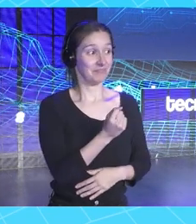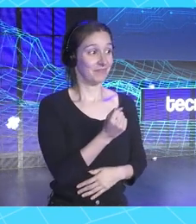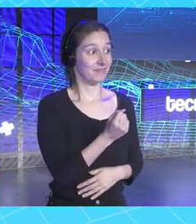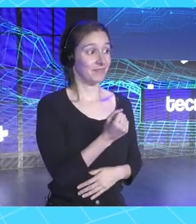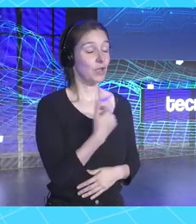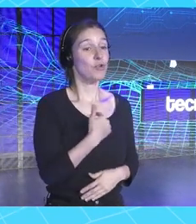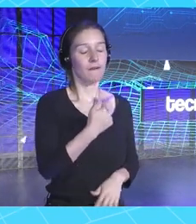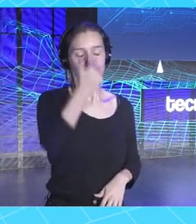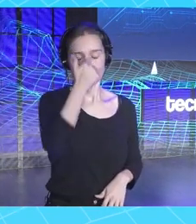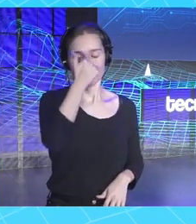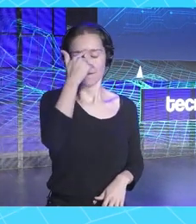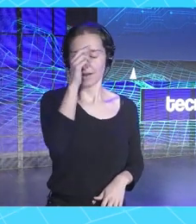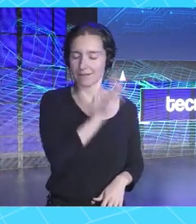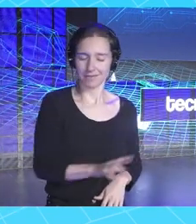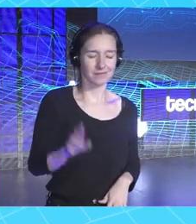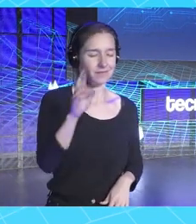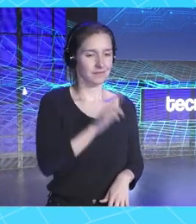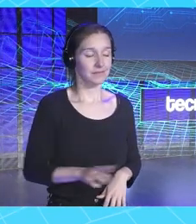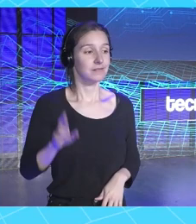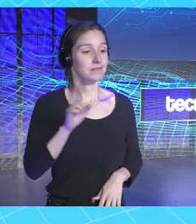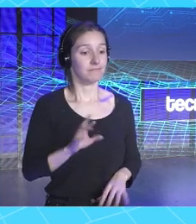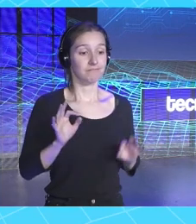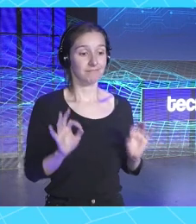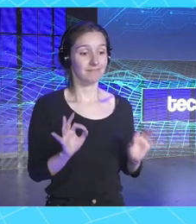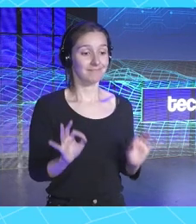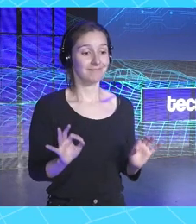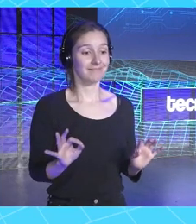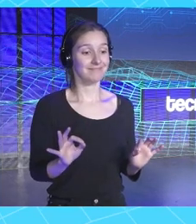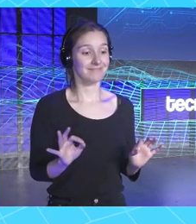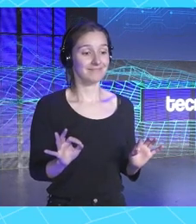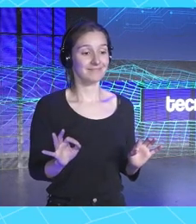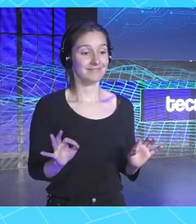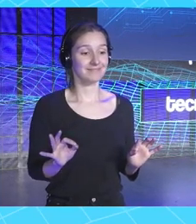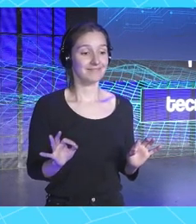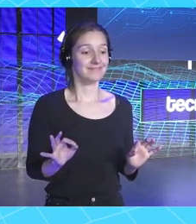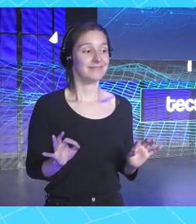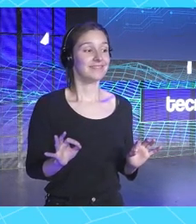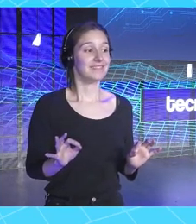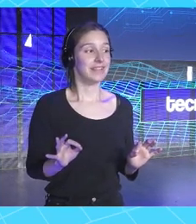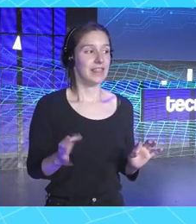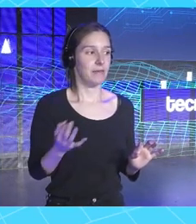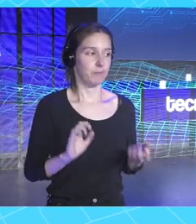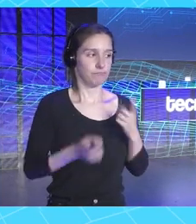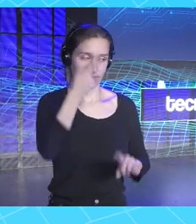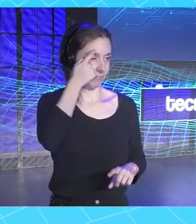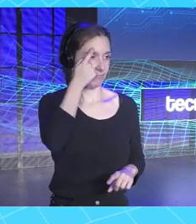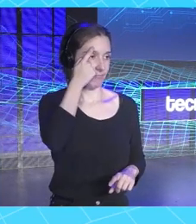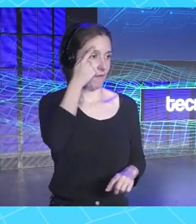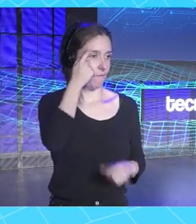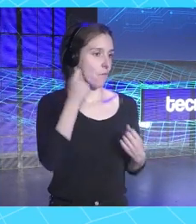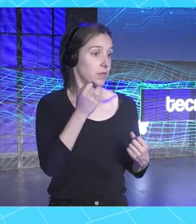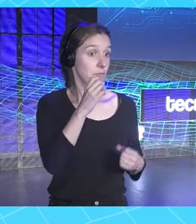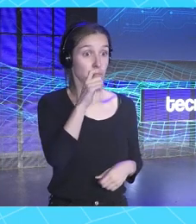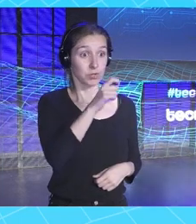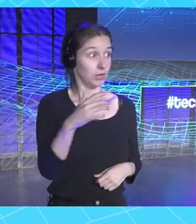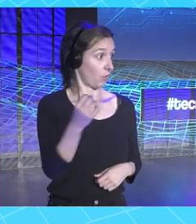yo me lo recuerdo a mí constantemente a mí mismo tenemos que tenerlo ahí grabado a fuego Porque todos los que